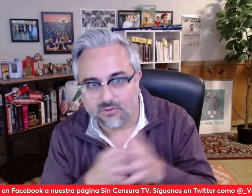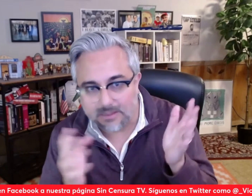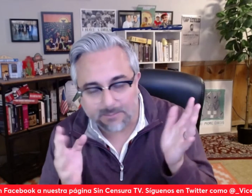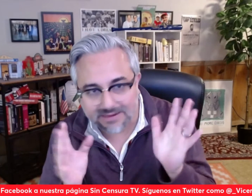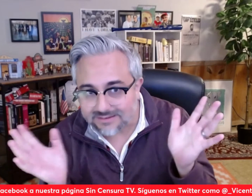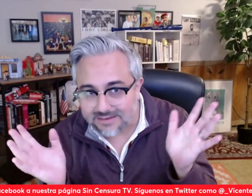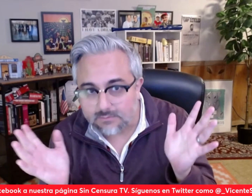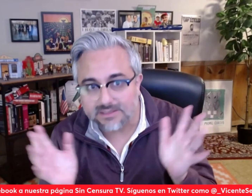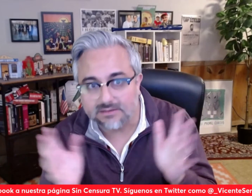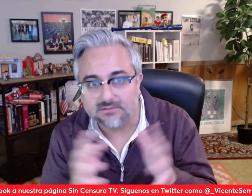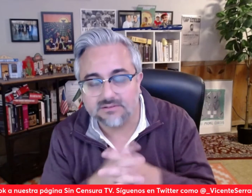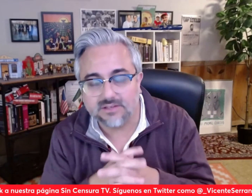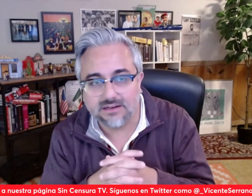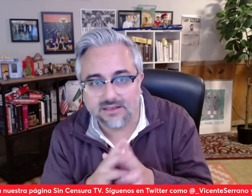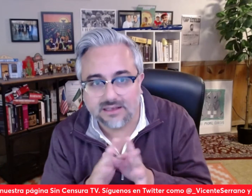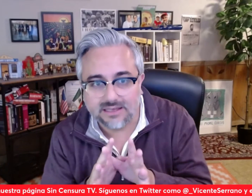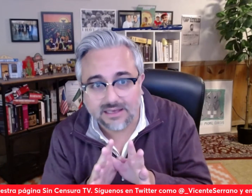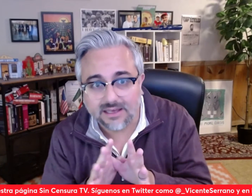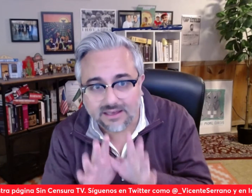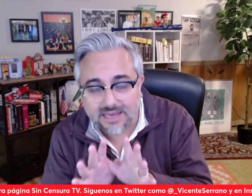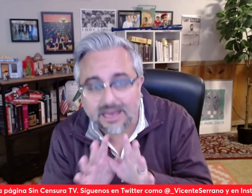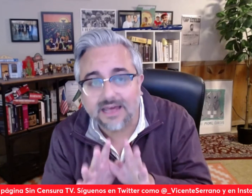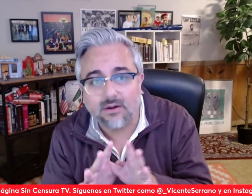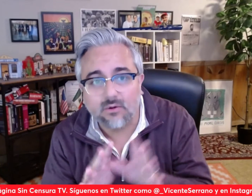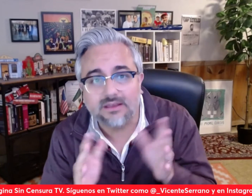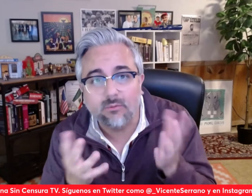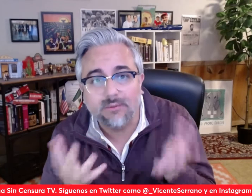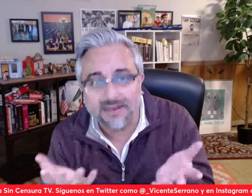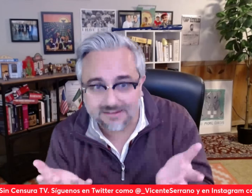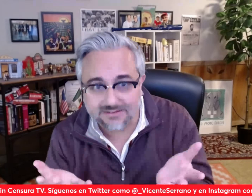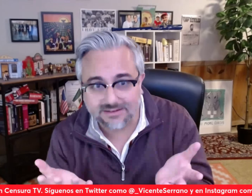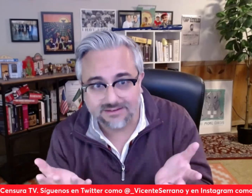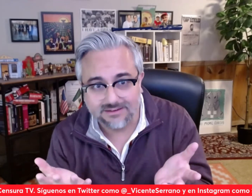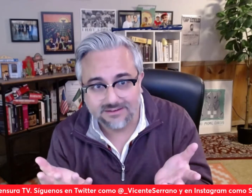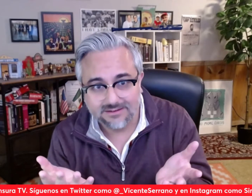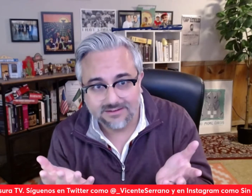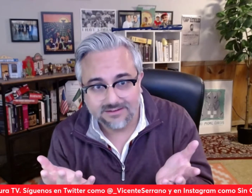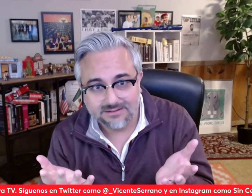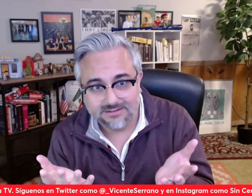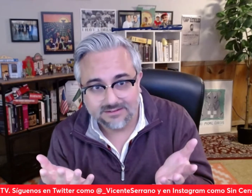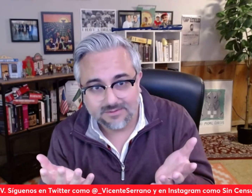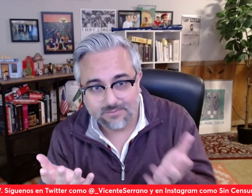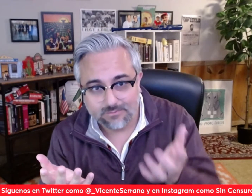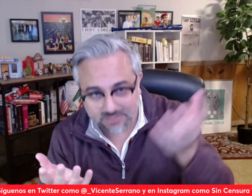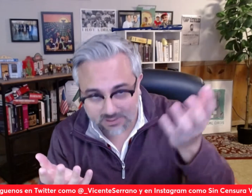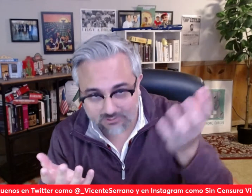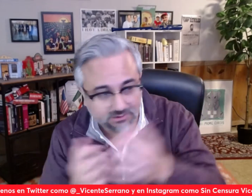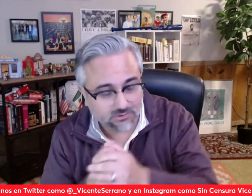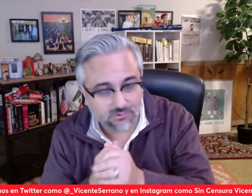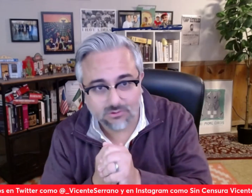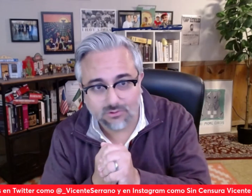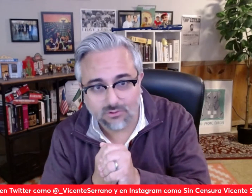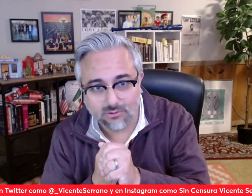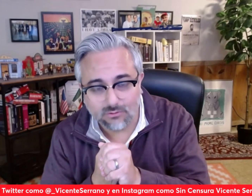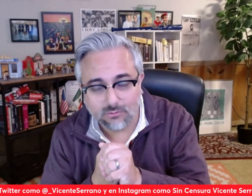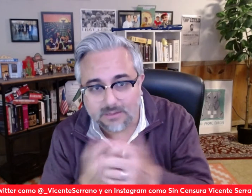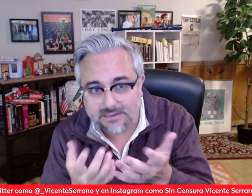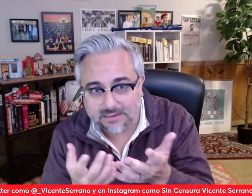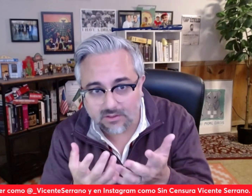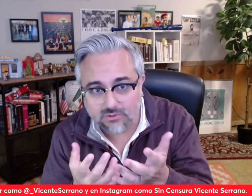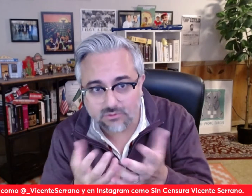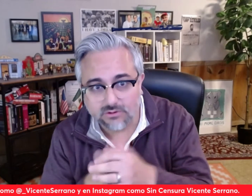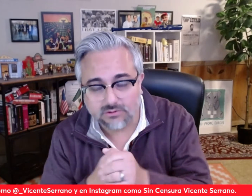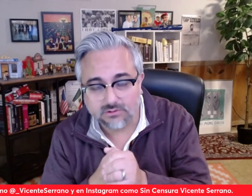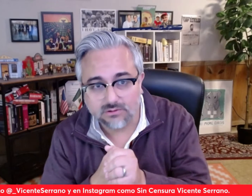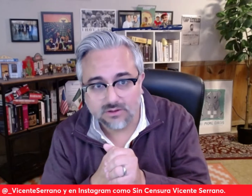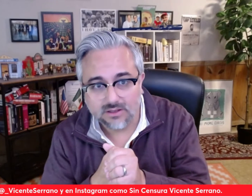definitivamente eludida para siempre, ¿no? O sea, que llegue al cargo quien lo merece. Mire usted lo muy